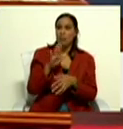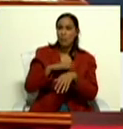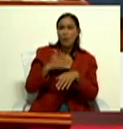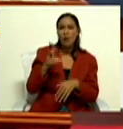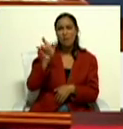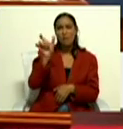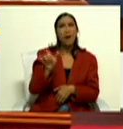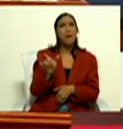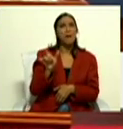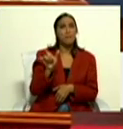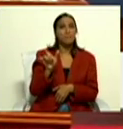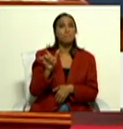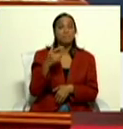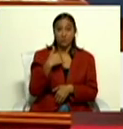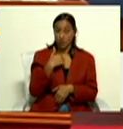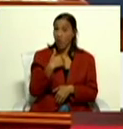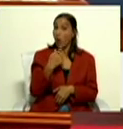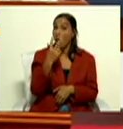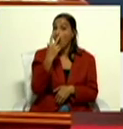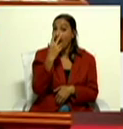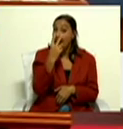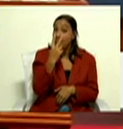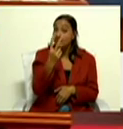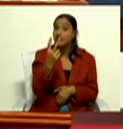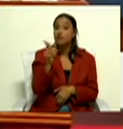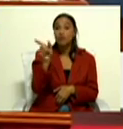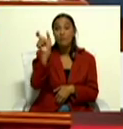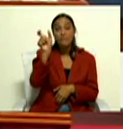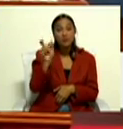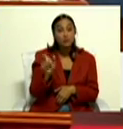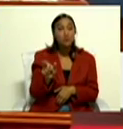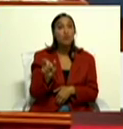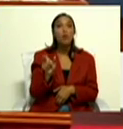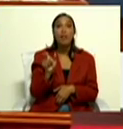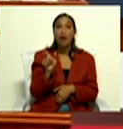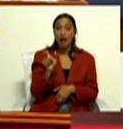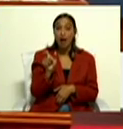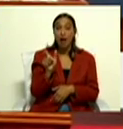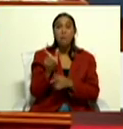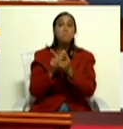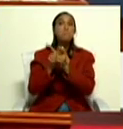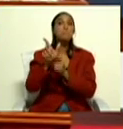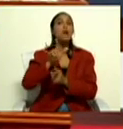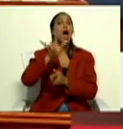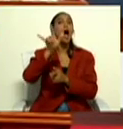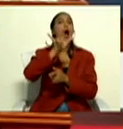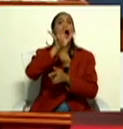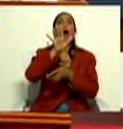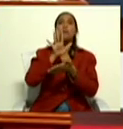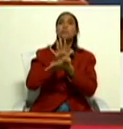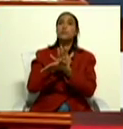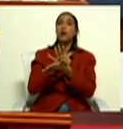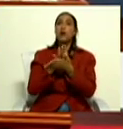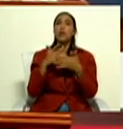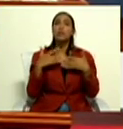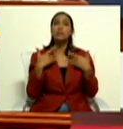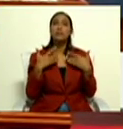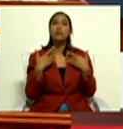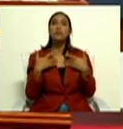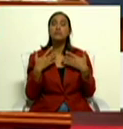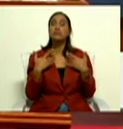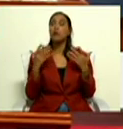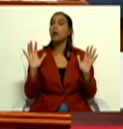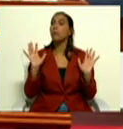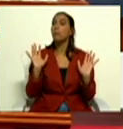haciendo, óigame bien, porque los he visto, absolutamente nada. Y repetir a nivel de Twitter o cualquier otra